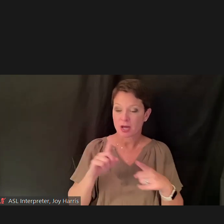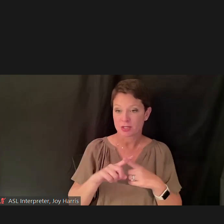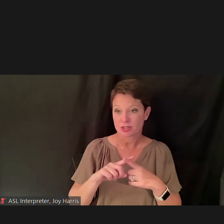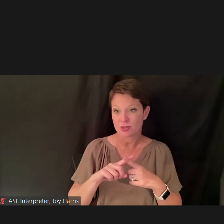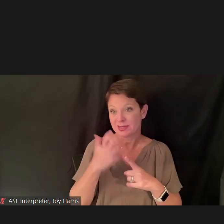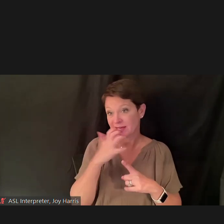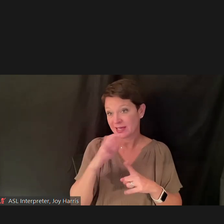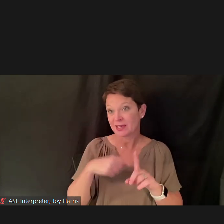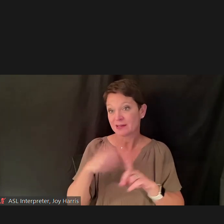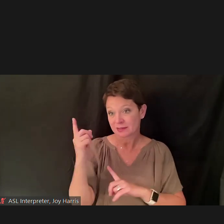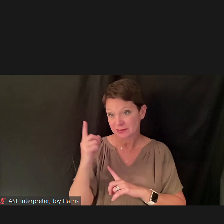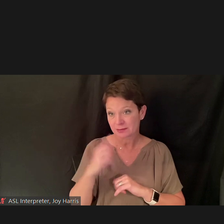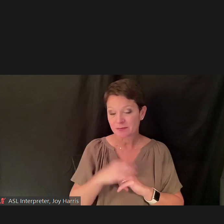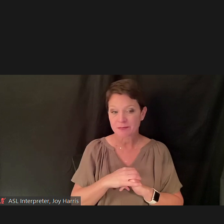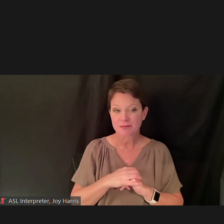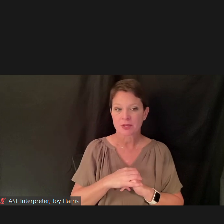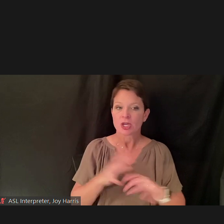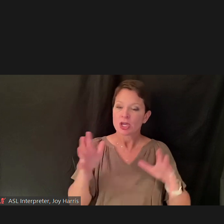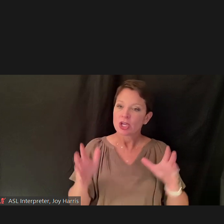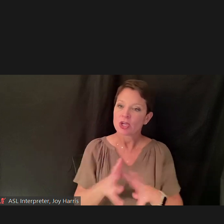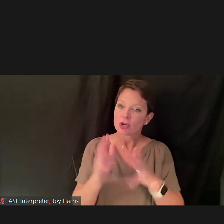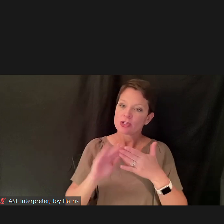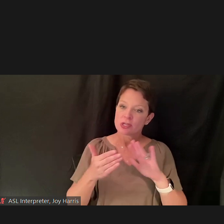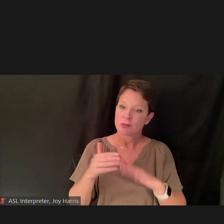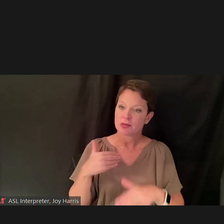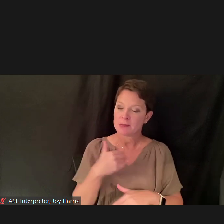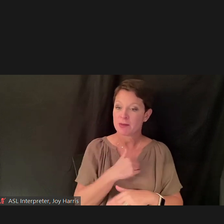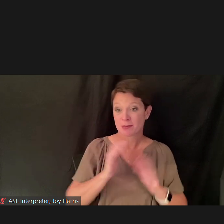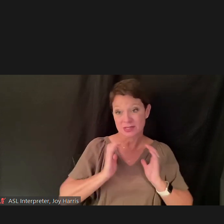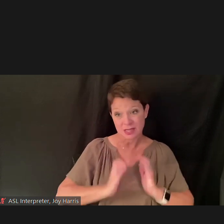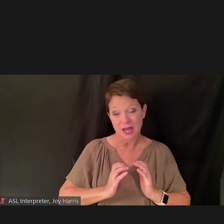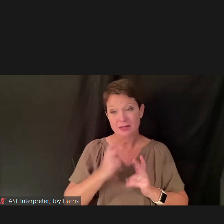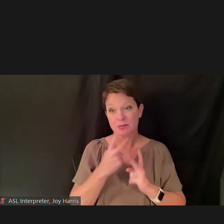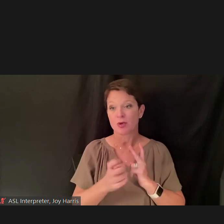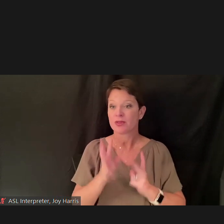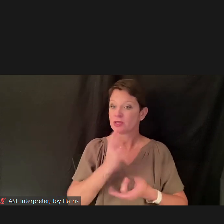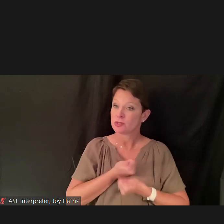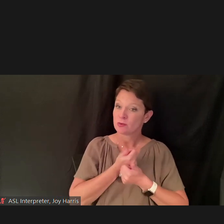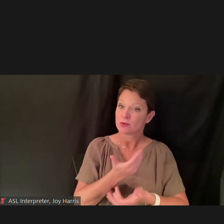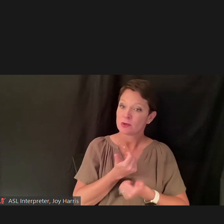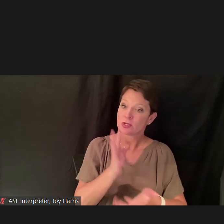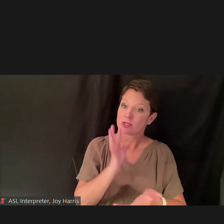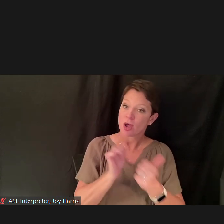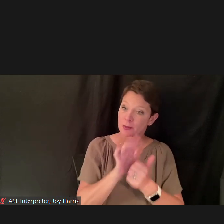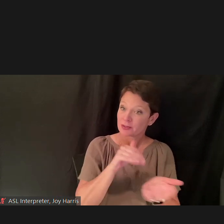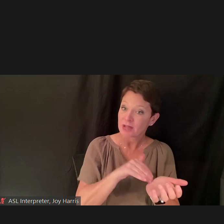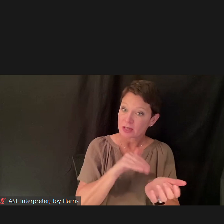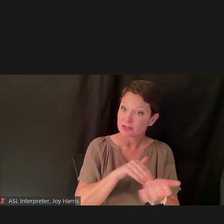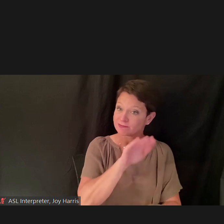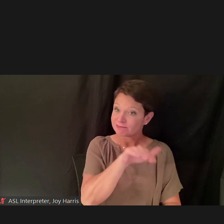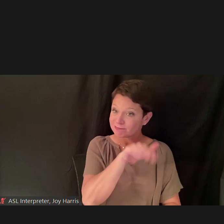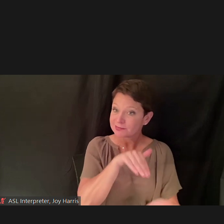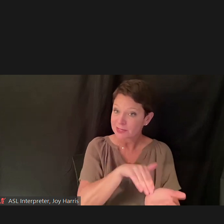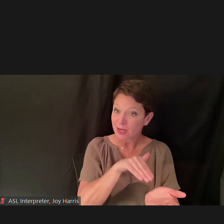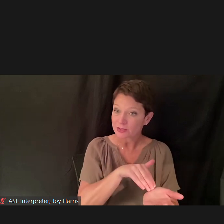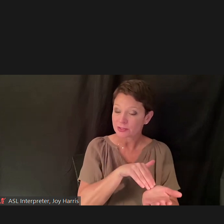forma en que el cuerpo responde al calor. Hable con un médico para obtener más